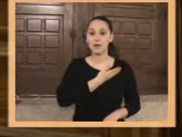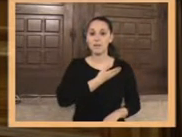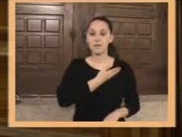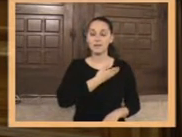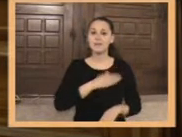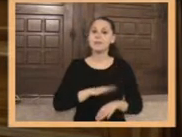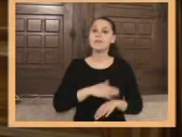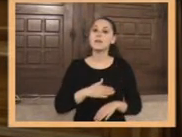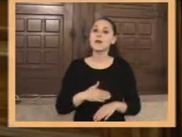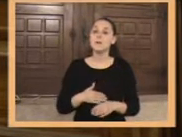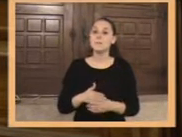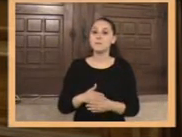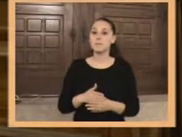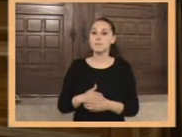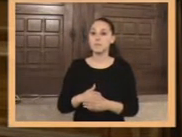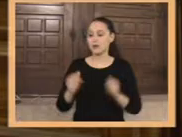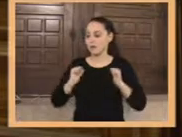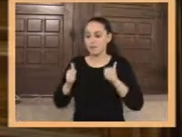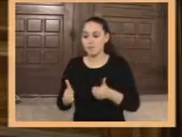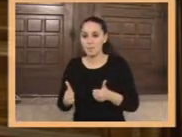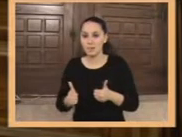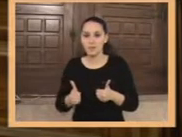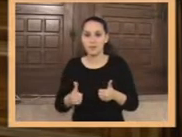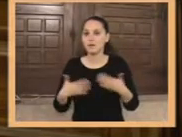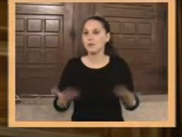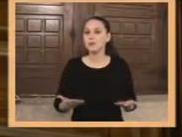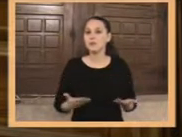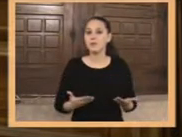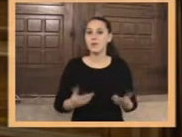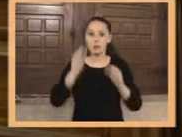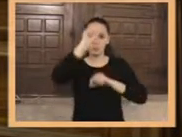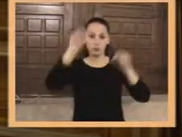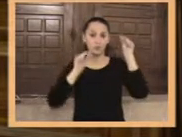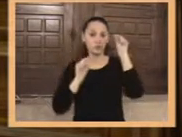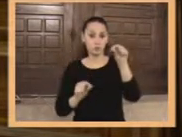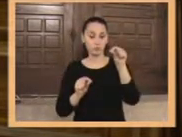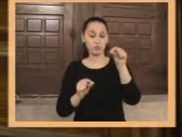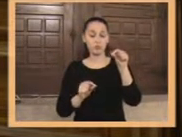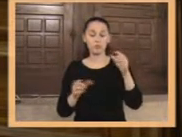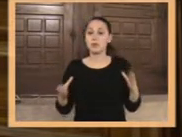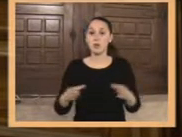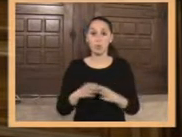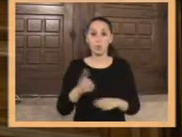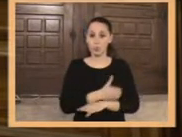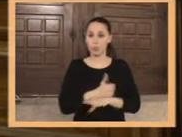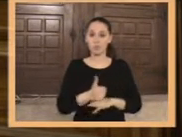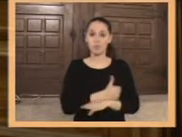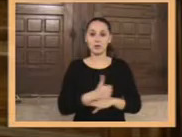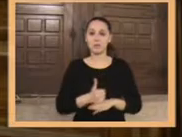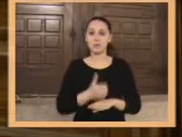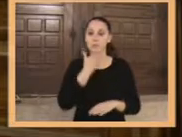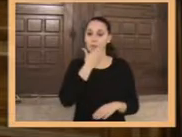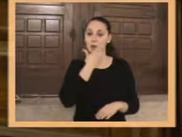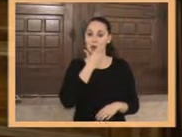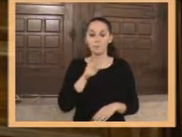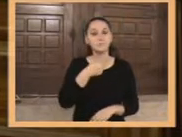ahí fue donde surgió, a preguntas de este grupo municipal al señor concejal de Hacienda, que nos extrañaba